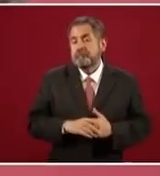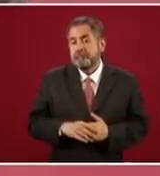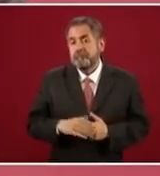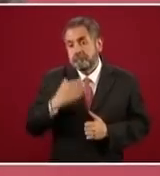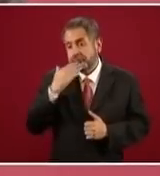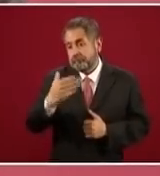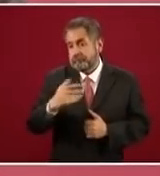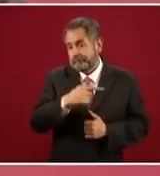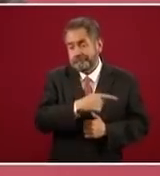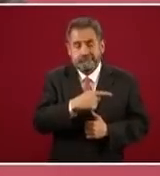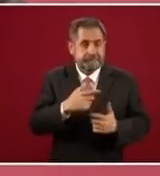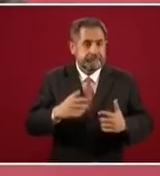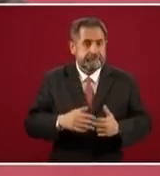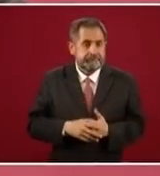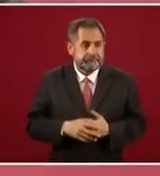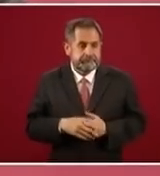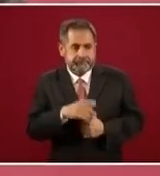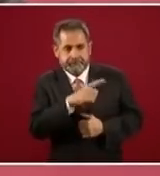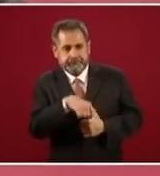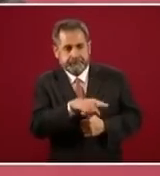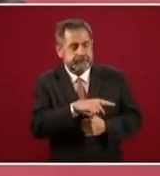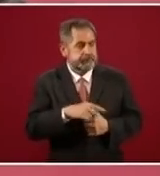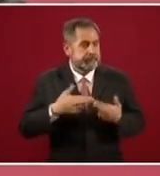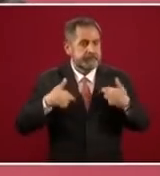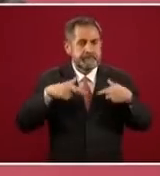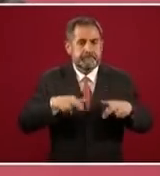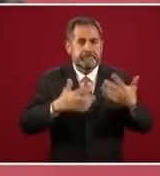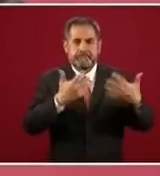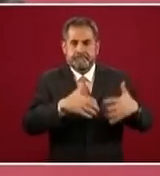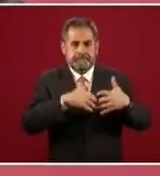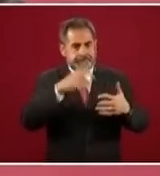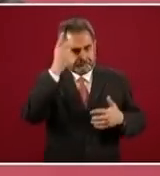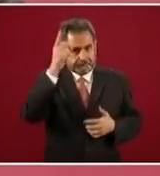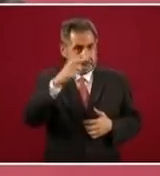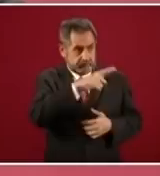representantes de los empresarios.